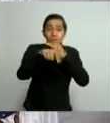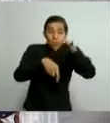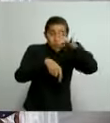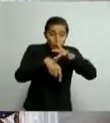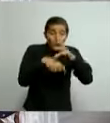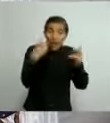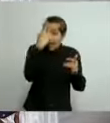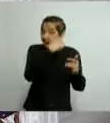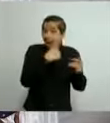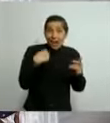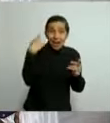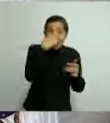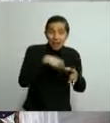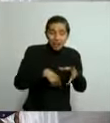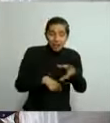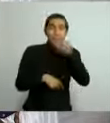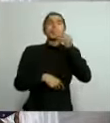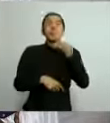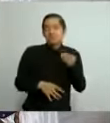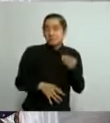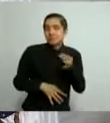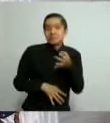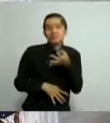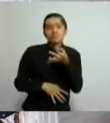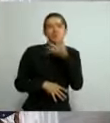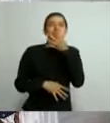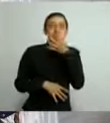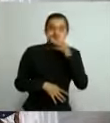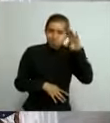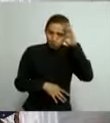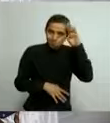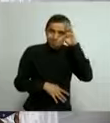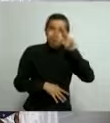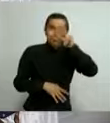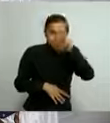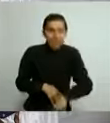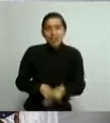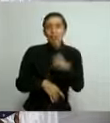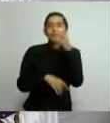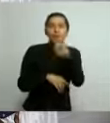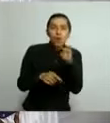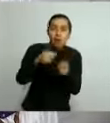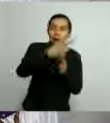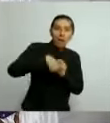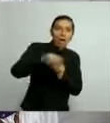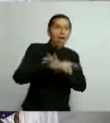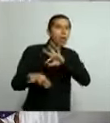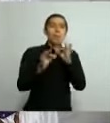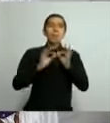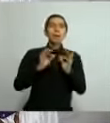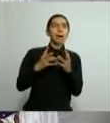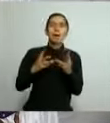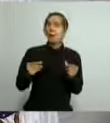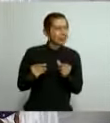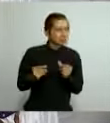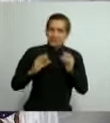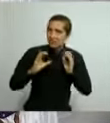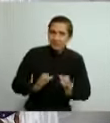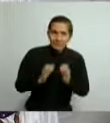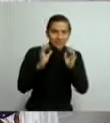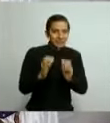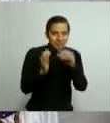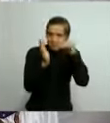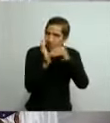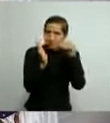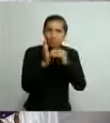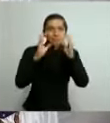cara y el riesgo de contagiarte es muy alto. Por eso no relajemos las medidas. Finalmente les